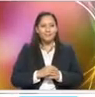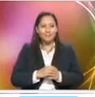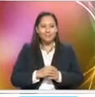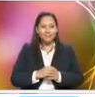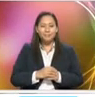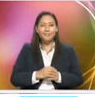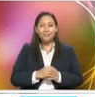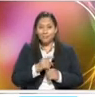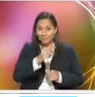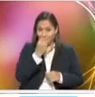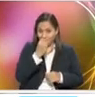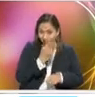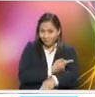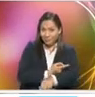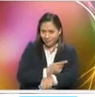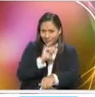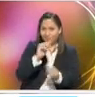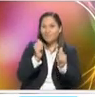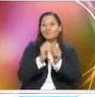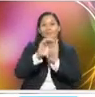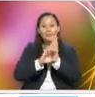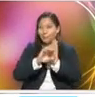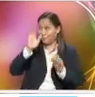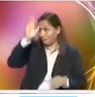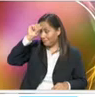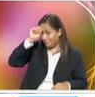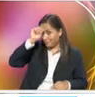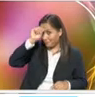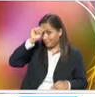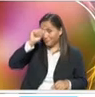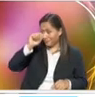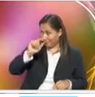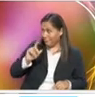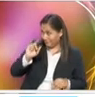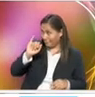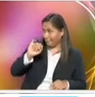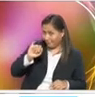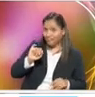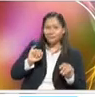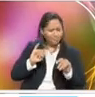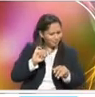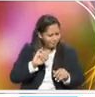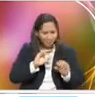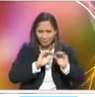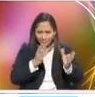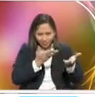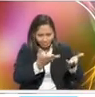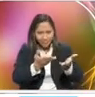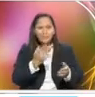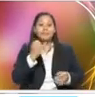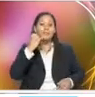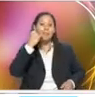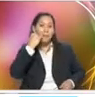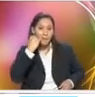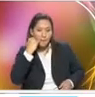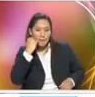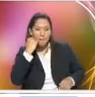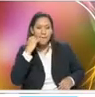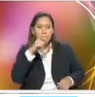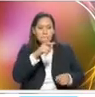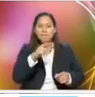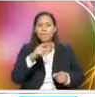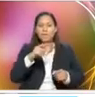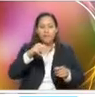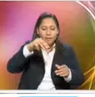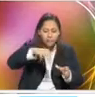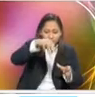¿Qué vas a probar? ¿Durazno? Duraznito con jamón, ¿te Durazno, parece? ándale. ¿Me Muy lo bien. A ver qué tal. recomiendas? Sí, cómo no. Un Ahí poquito está de con la De espinaca. todo un poco, muy bien. De